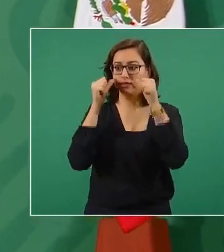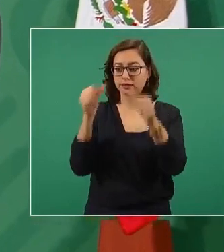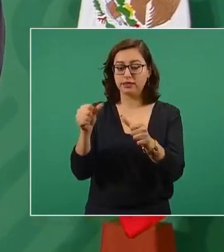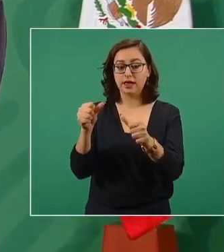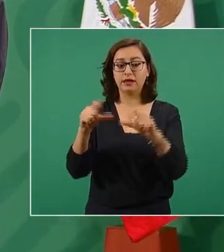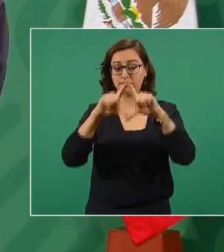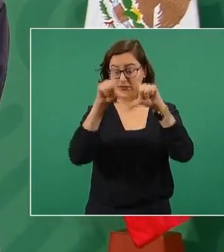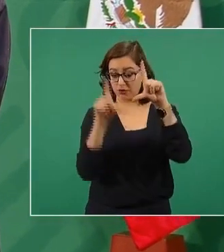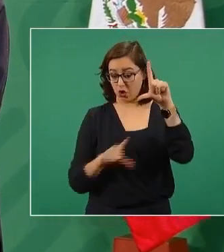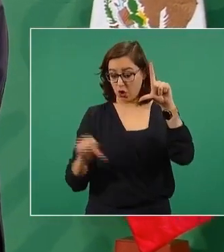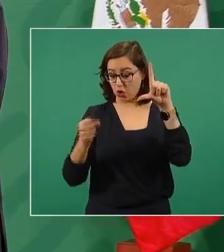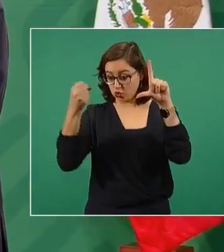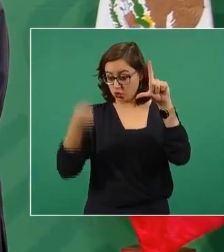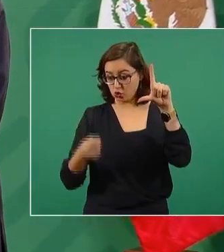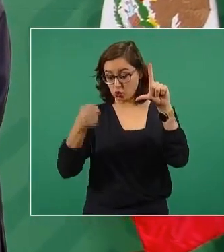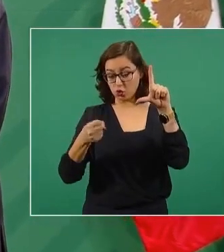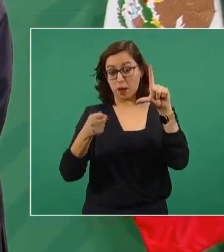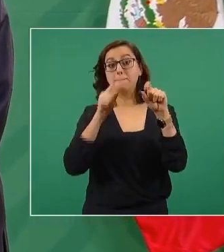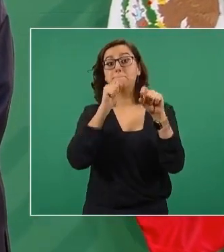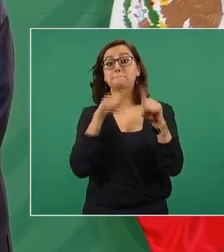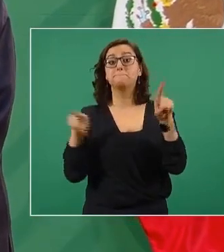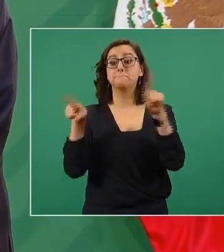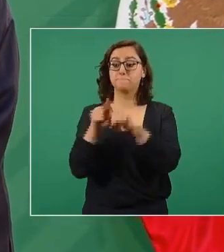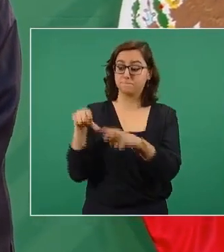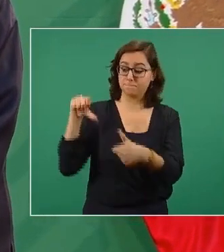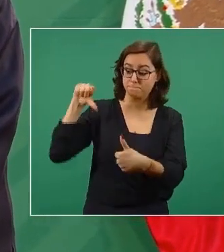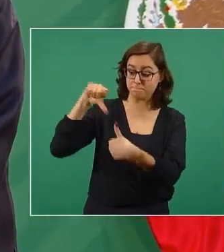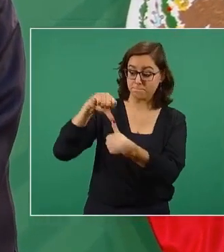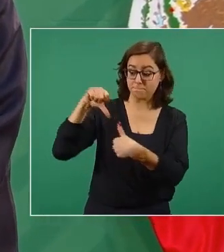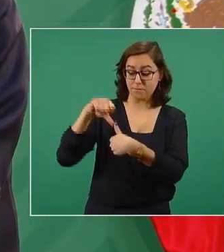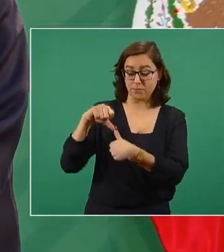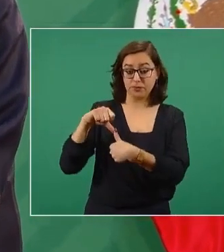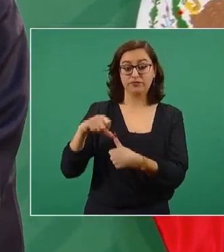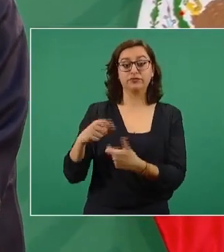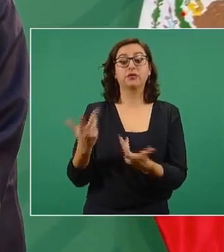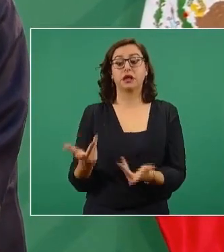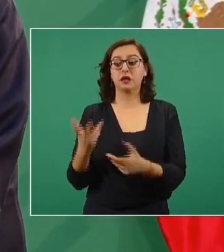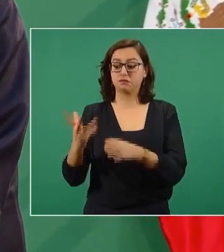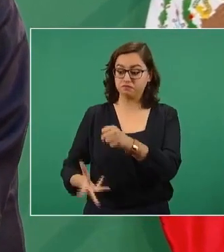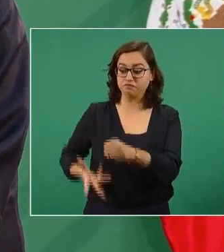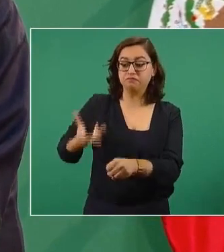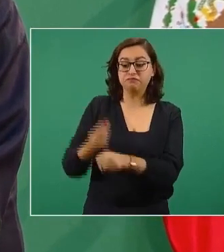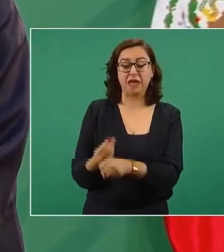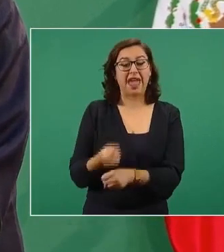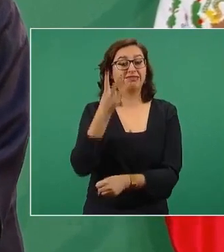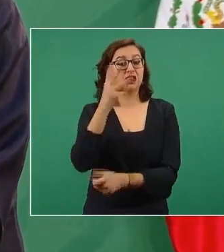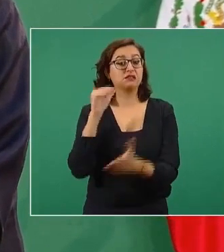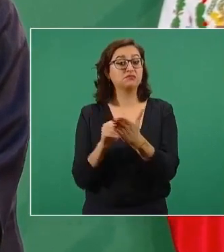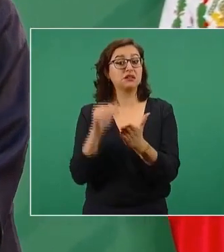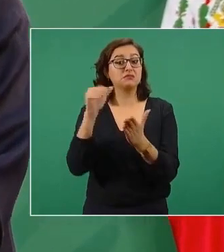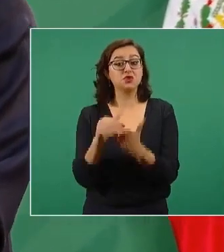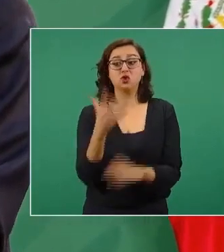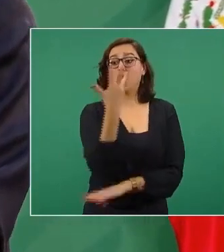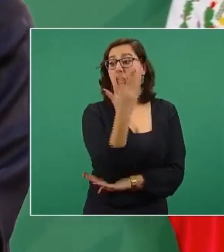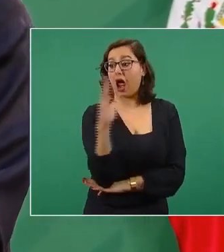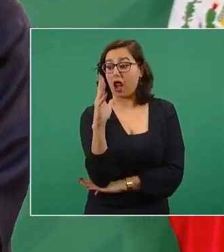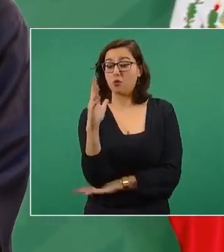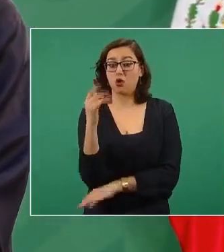para sembrar tres mil millones de árboles adicionales y